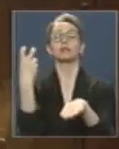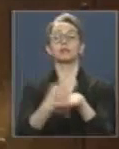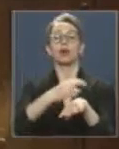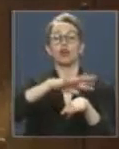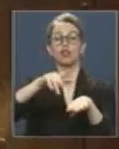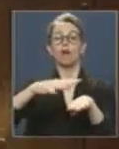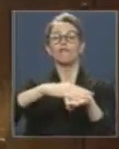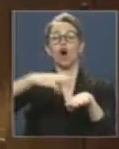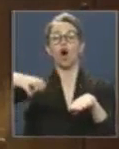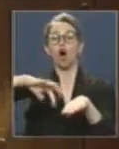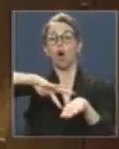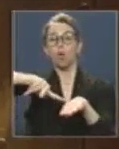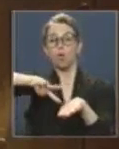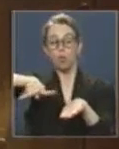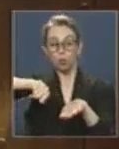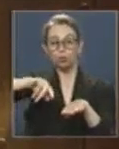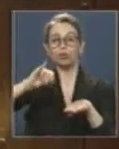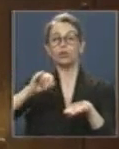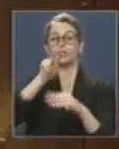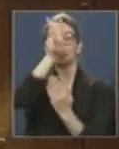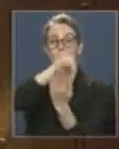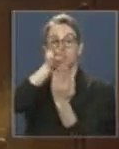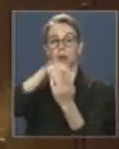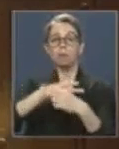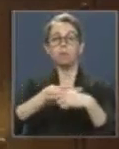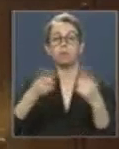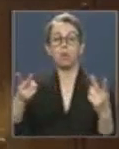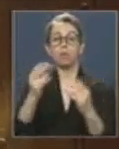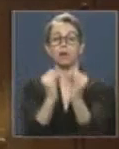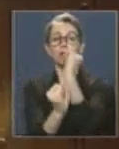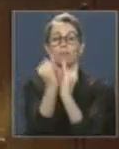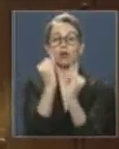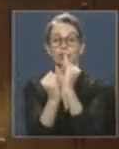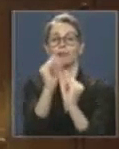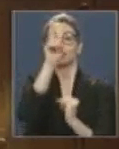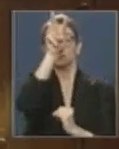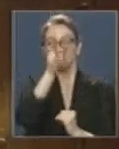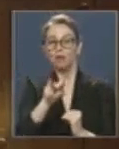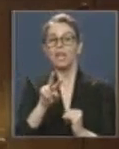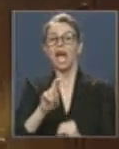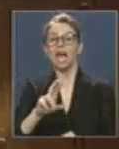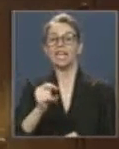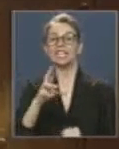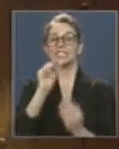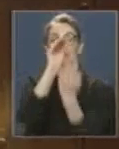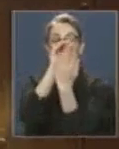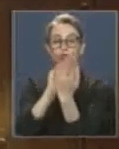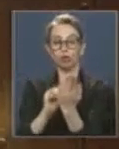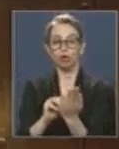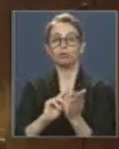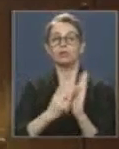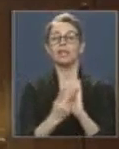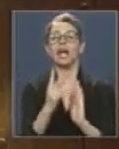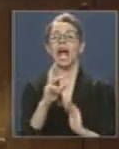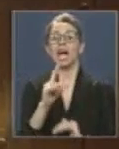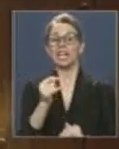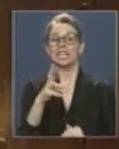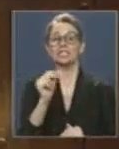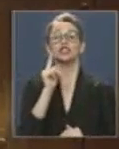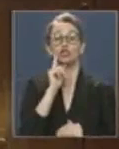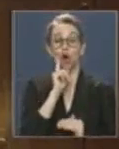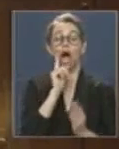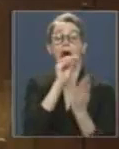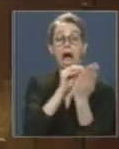robo o hurto y su acceso público de forma virtual. Se trata de una adecuación de los registros existentes en